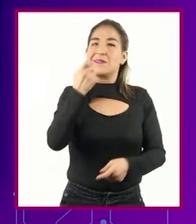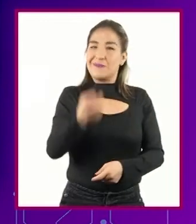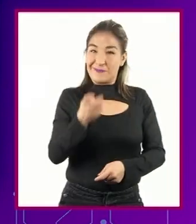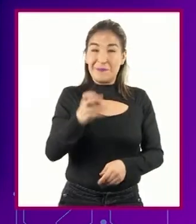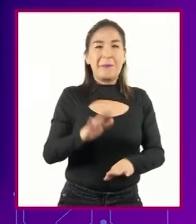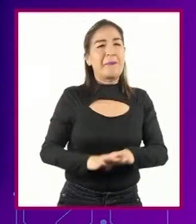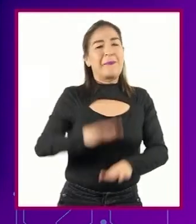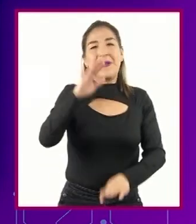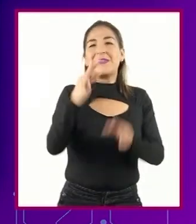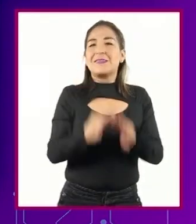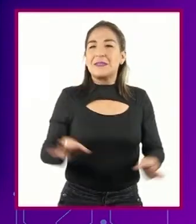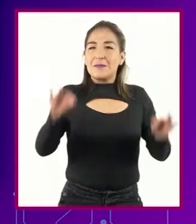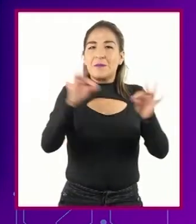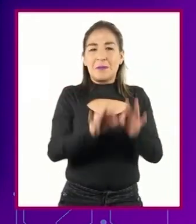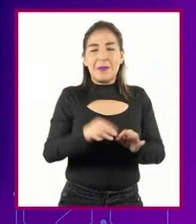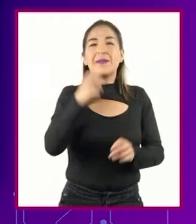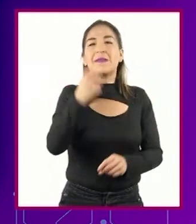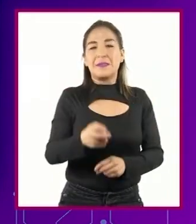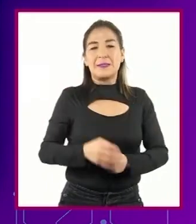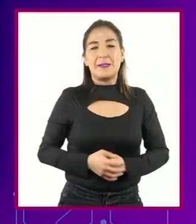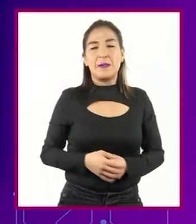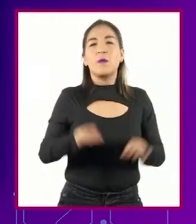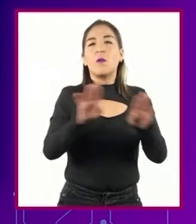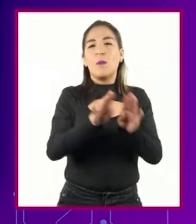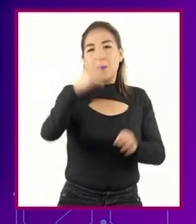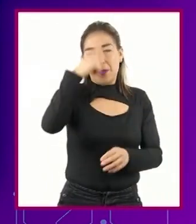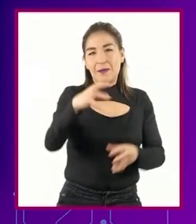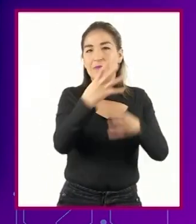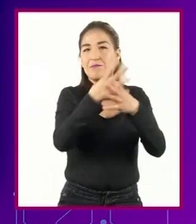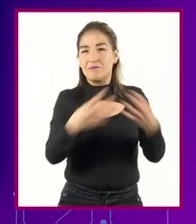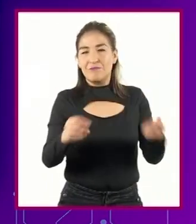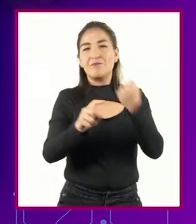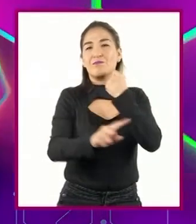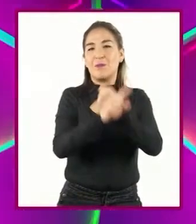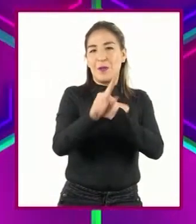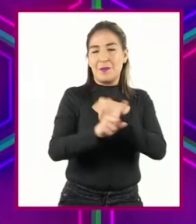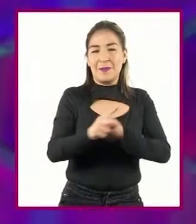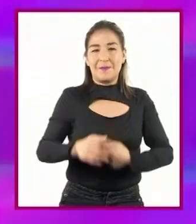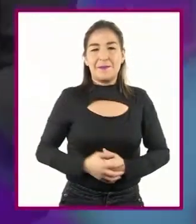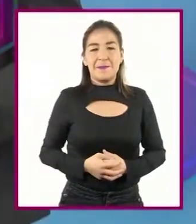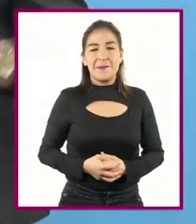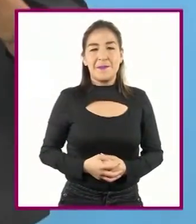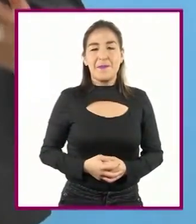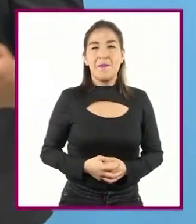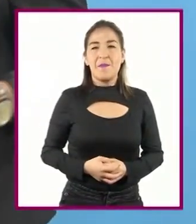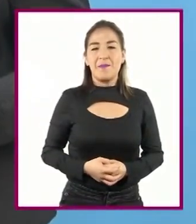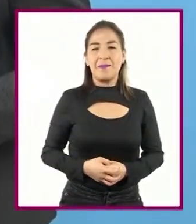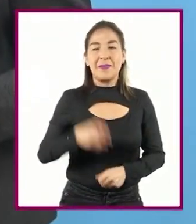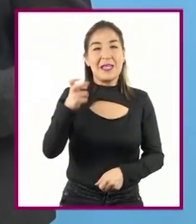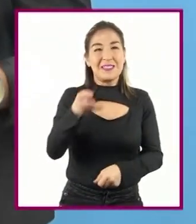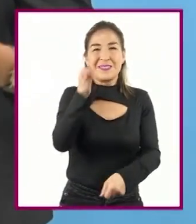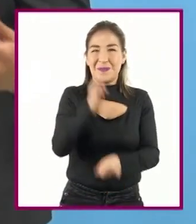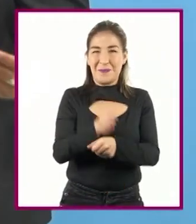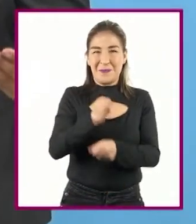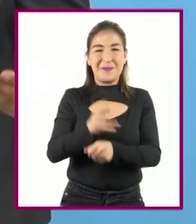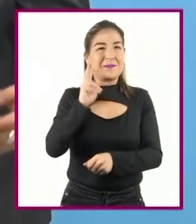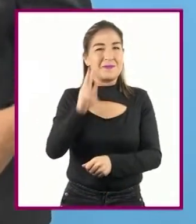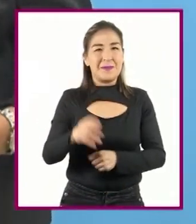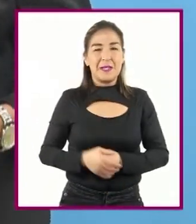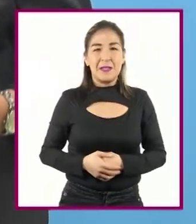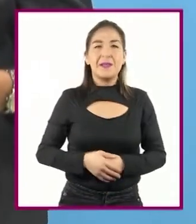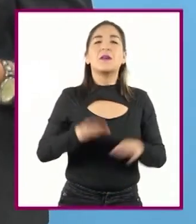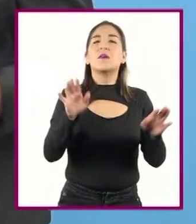sumamente importante en la solución de conflictos. Hasta este momento